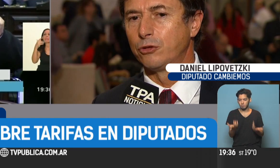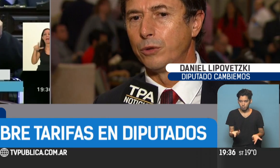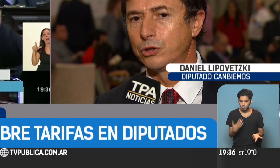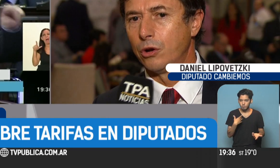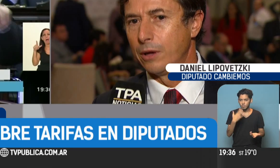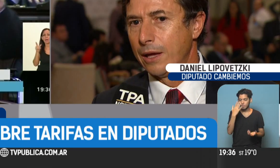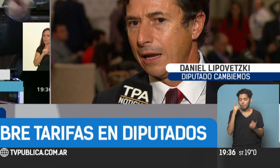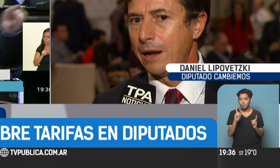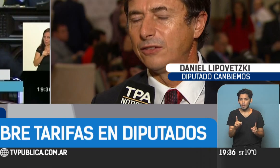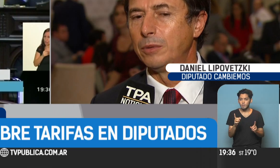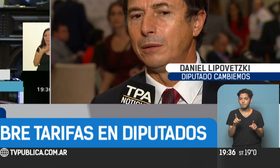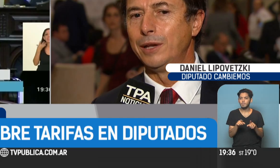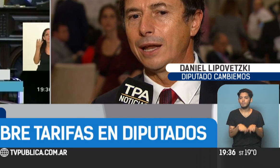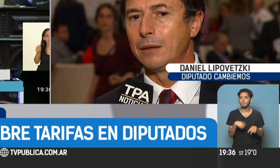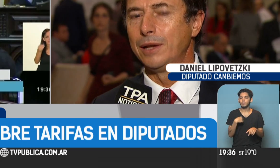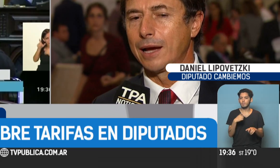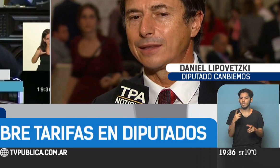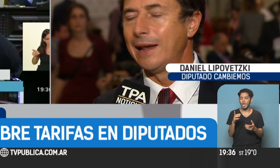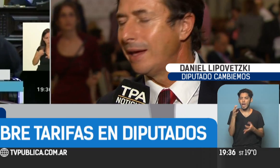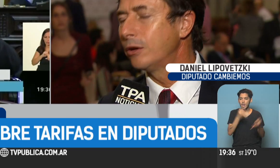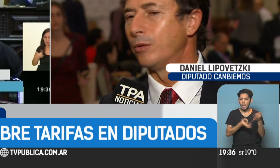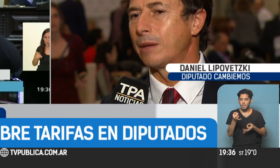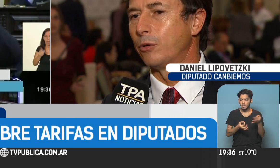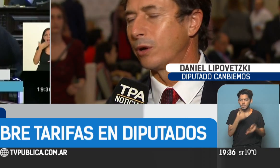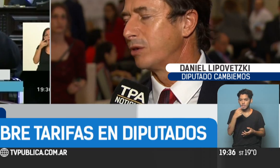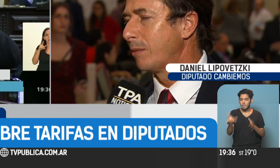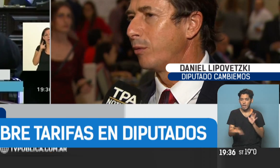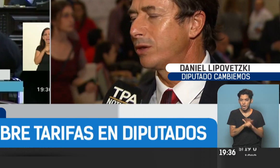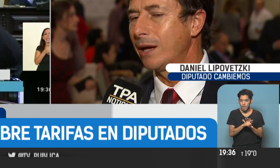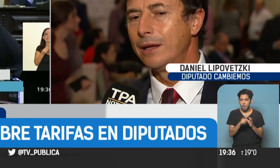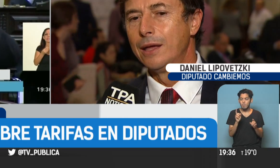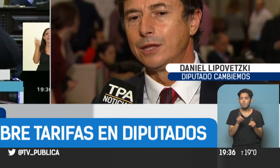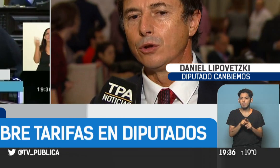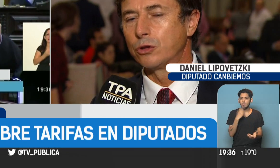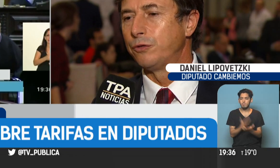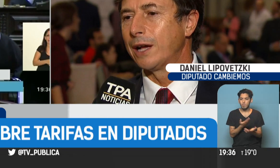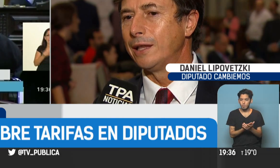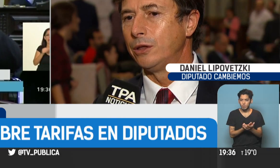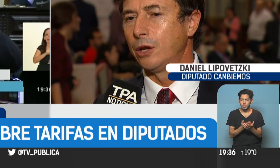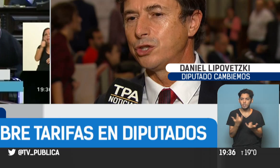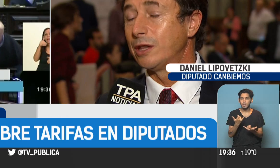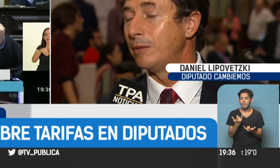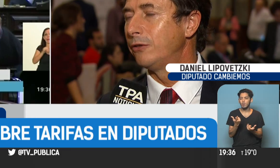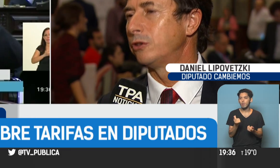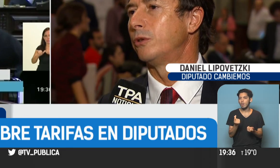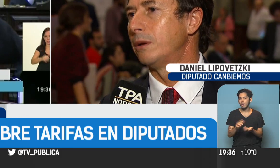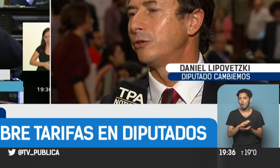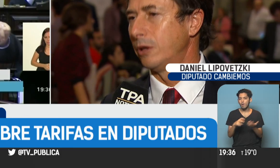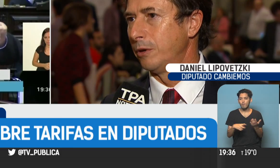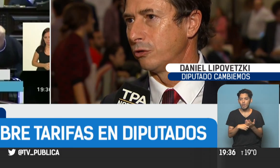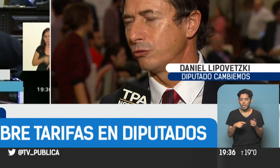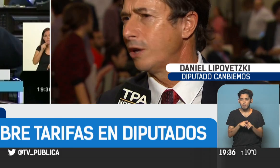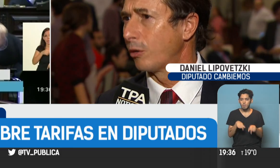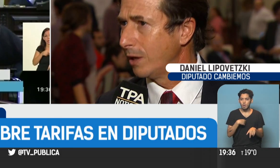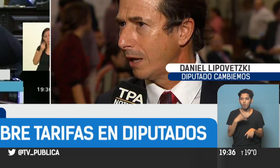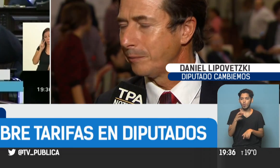Nacional de Presupuesto, el análisis preliminar es que implica que esta ley, como está propuesta, tiene un costo fiscal de entre 80.000 y 150.000 millones